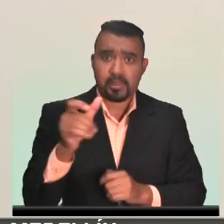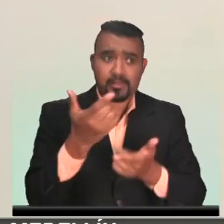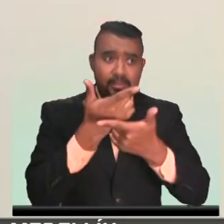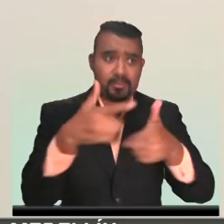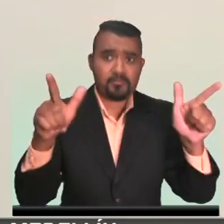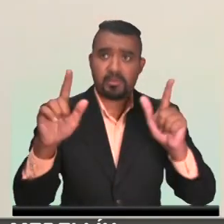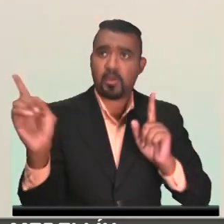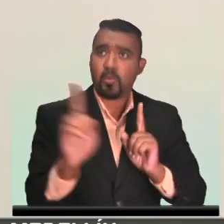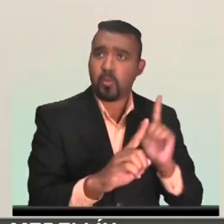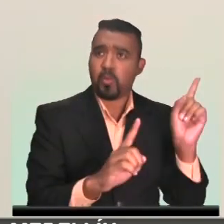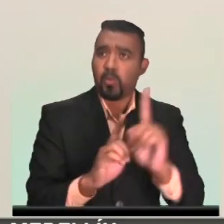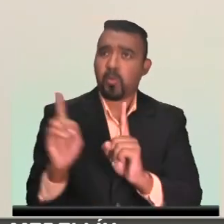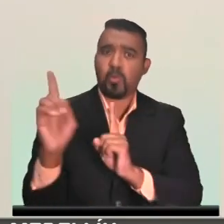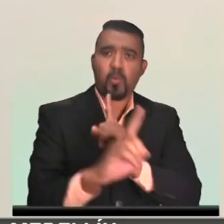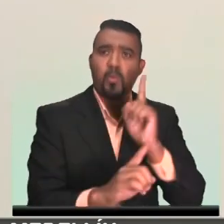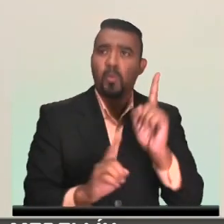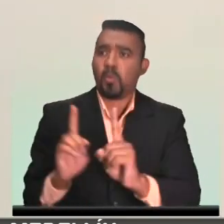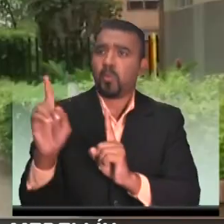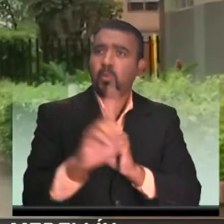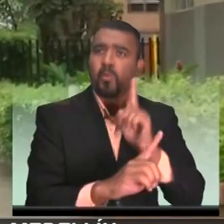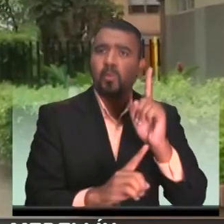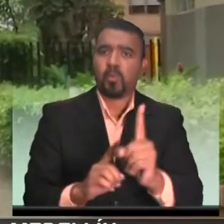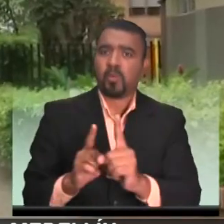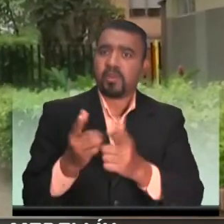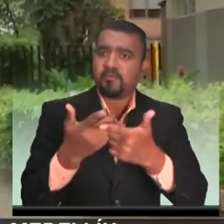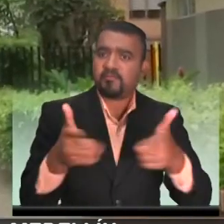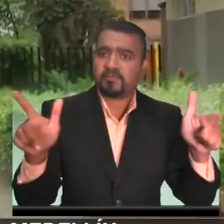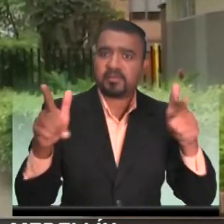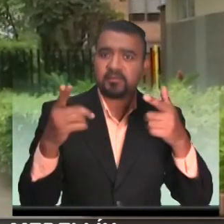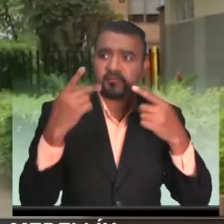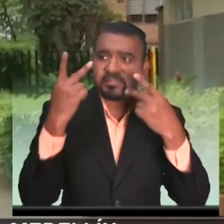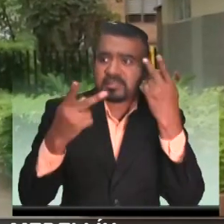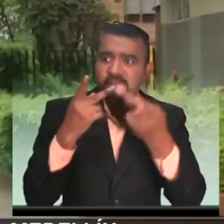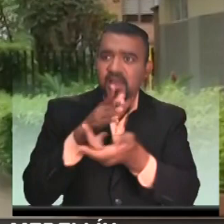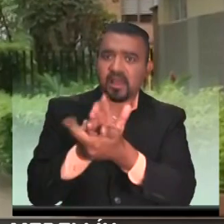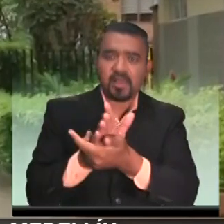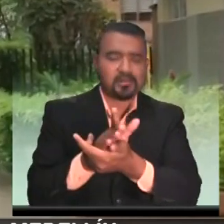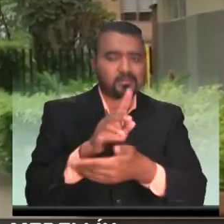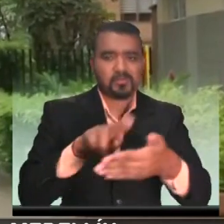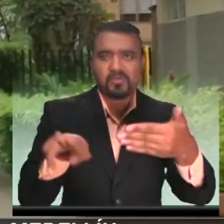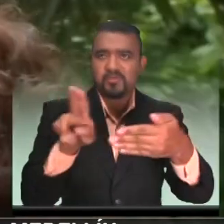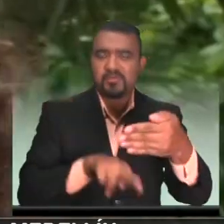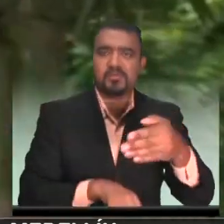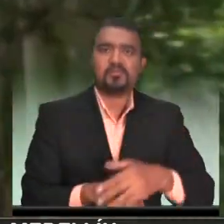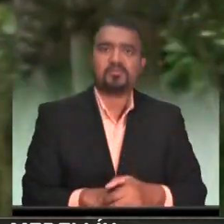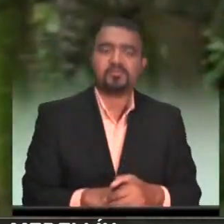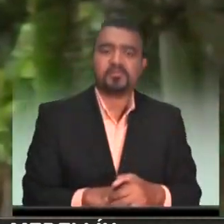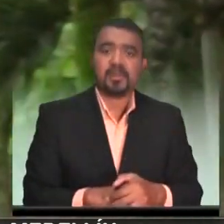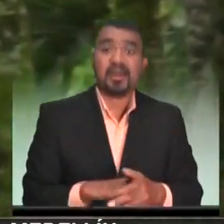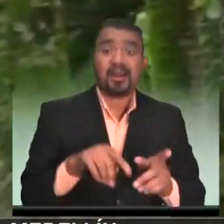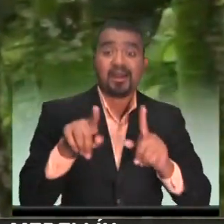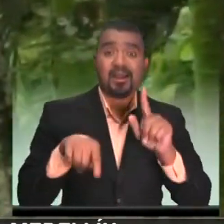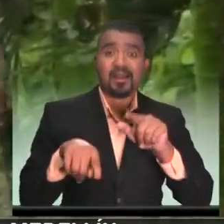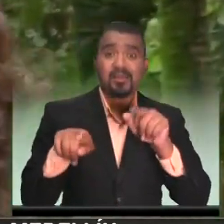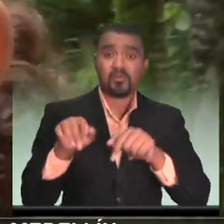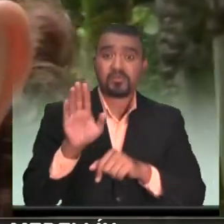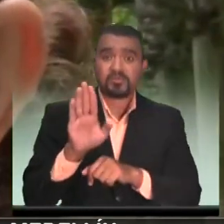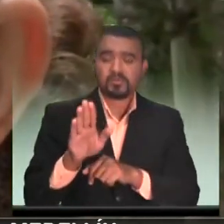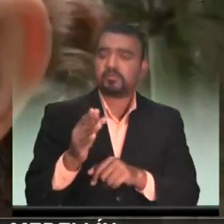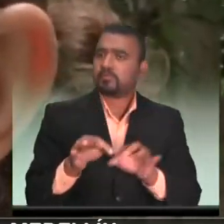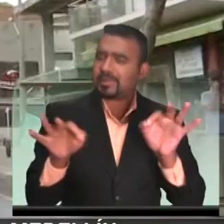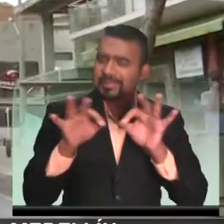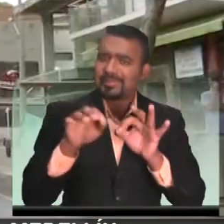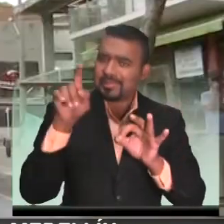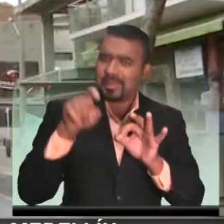a los sitios donde están los líderes de la junta administradora local solicitaron que se intensifiquen los